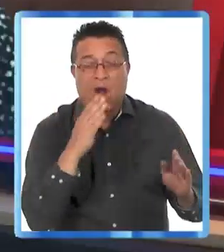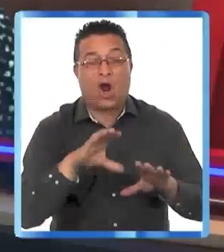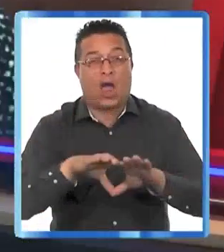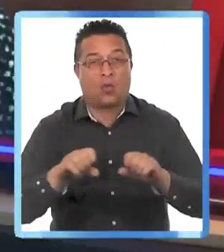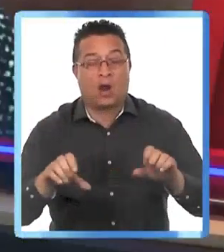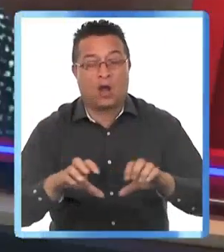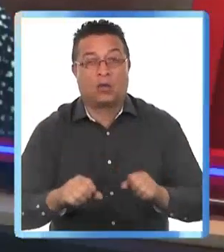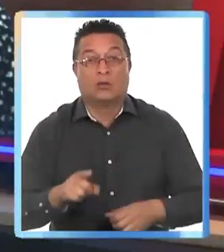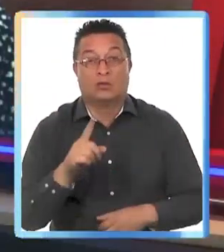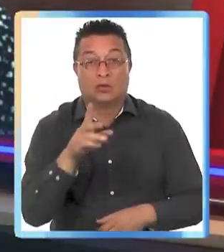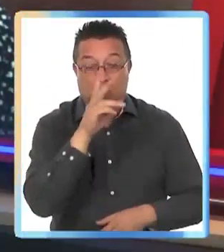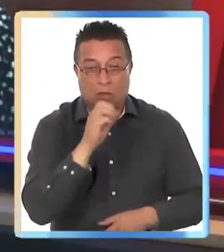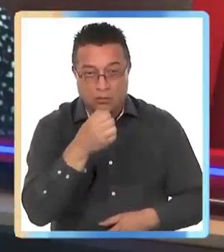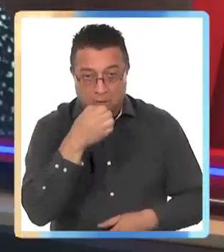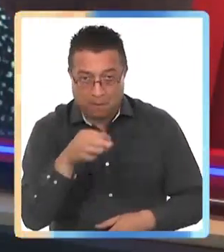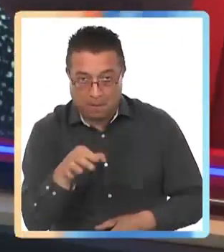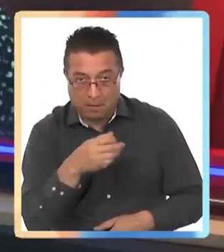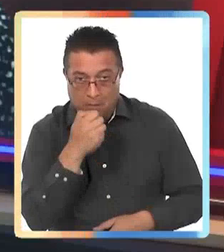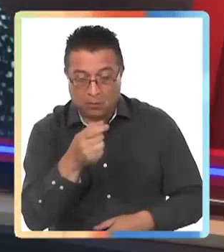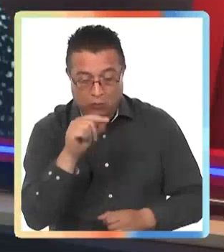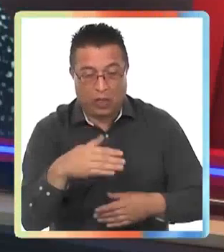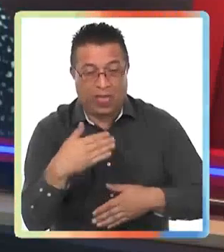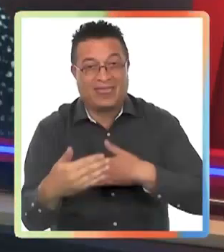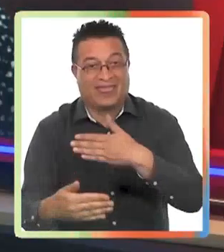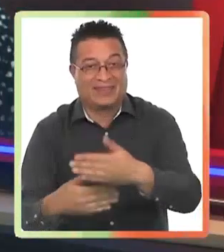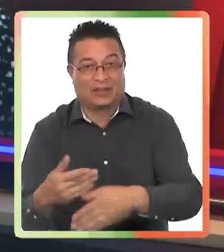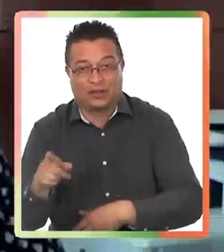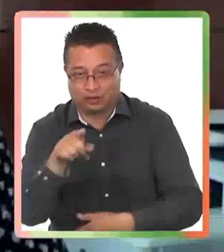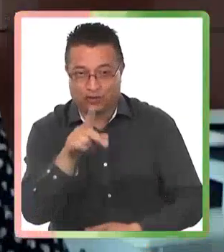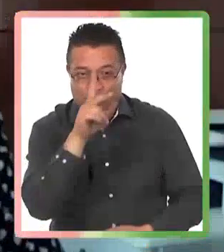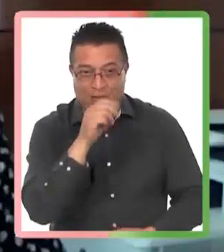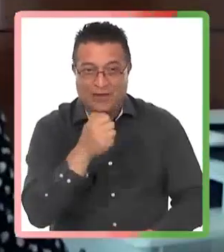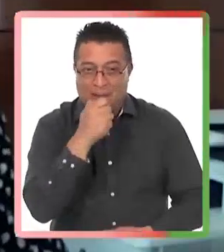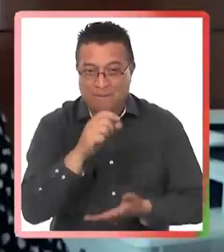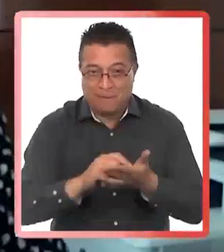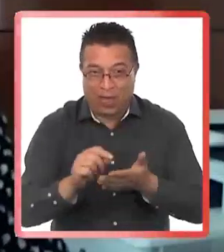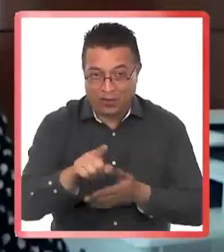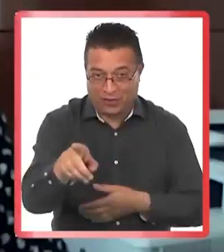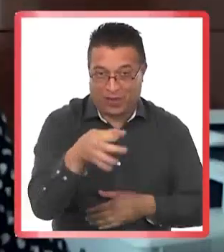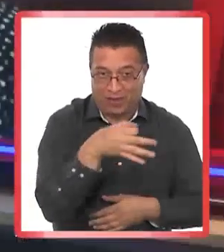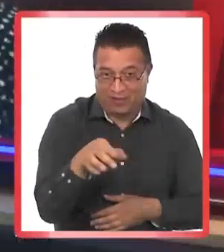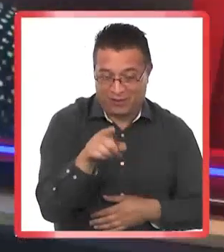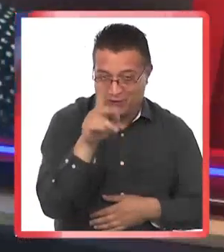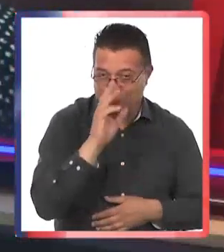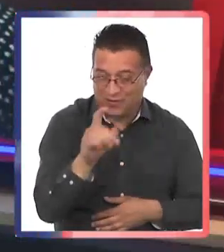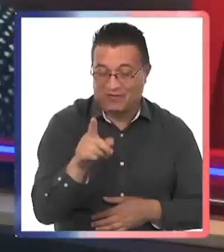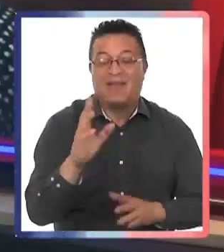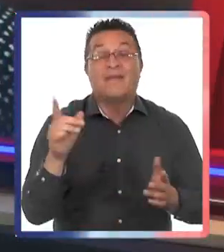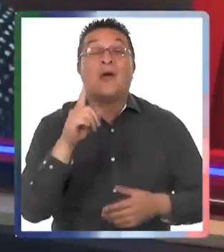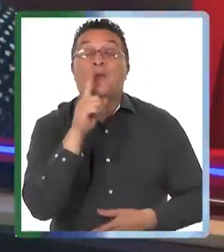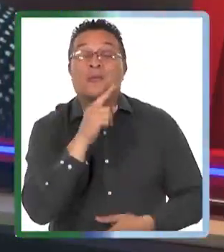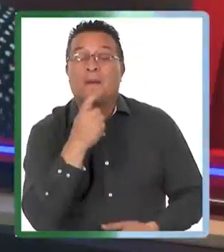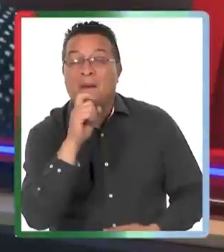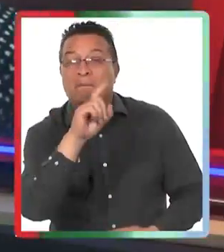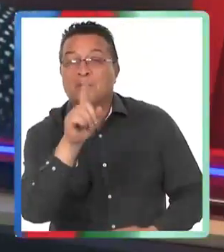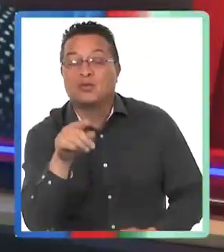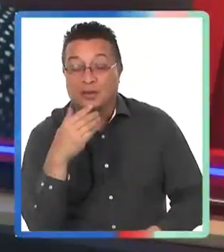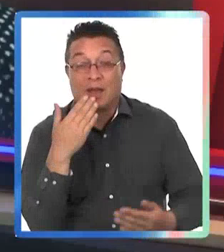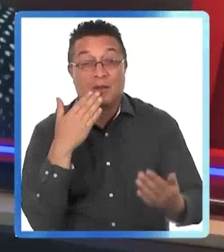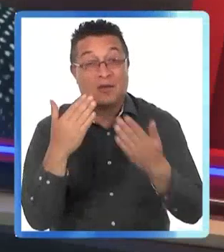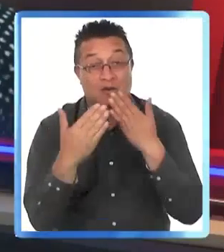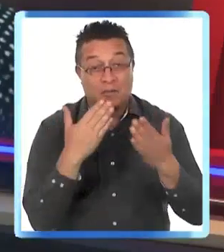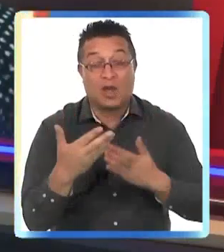acuerdo. Está hablando como periodista la ministra, porque dice, en pleno desarrollo. Me lo pegaron ustedes, oye. Bueno, finalmente, ministra, está en